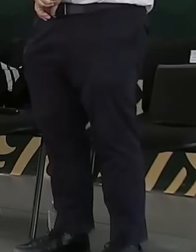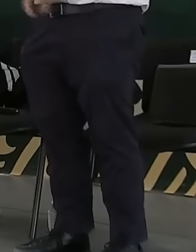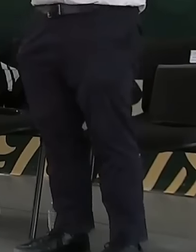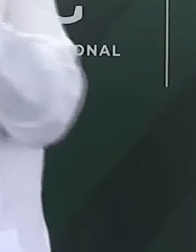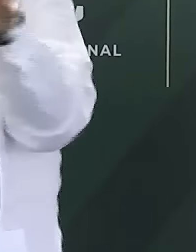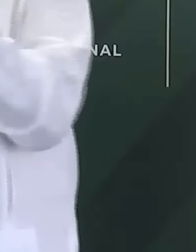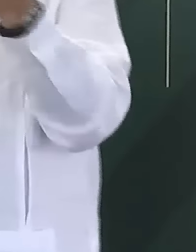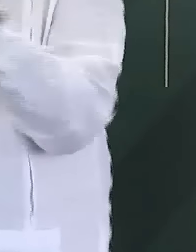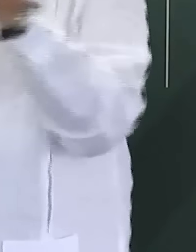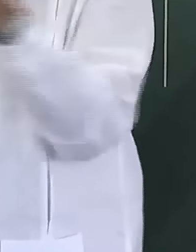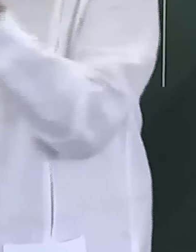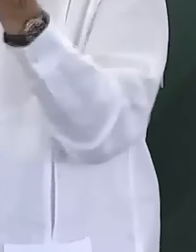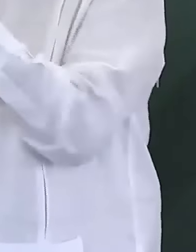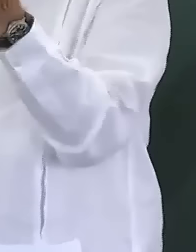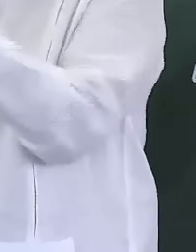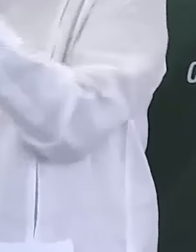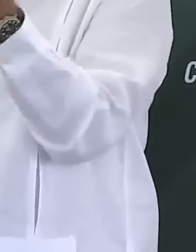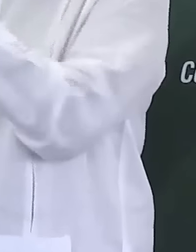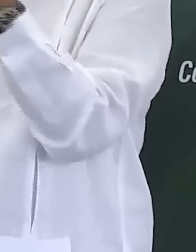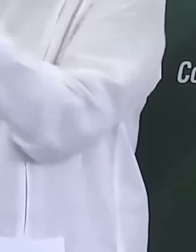Sheinbaum.